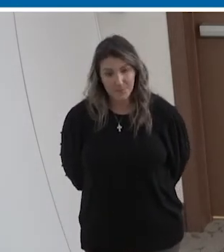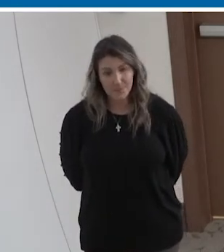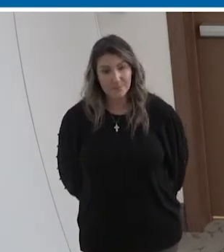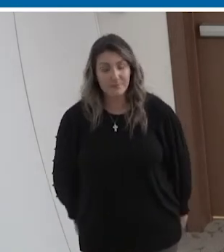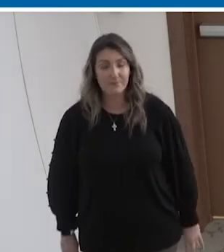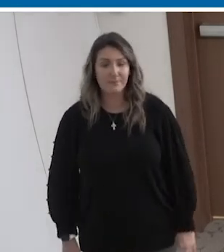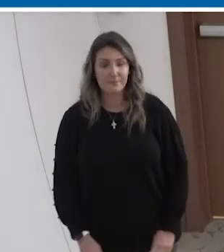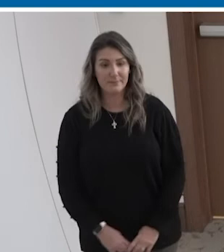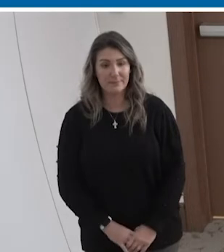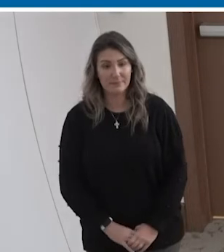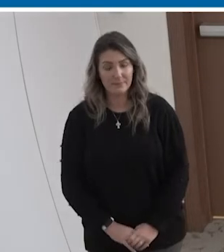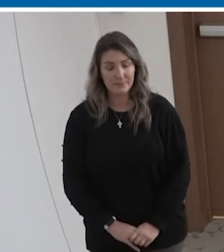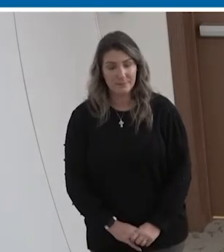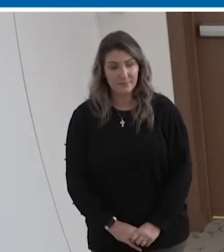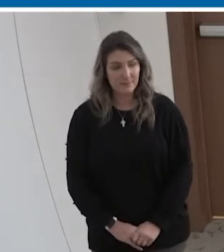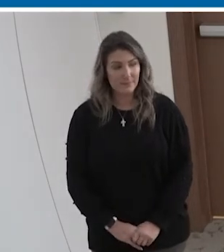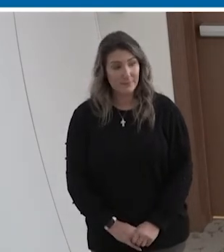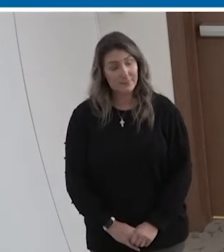vacuna.